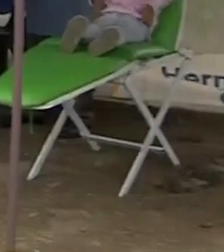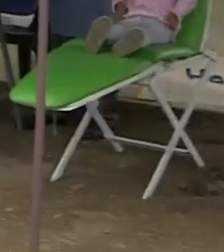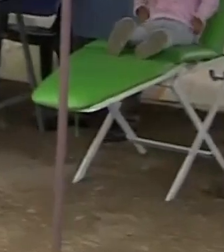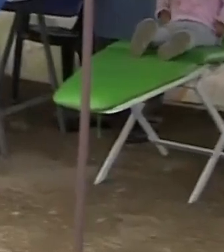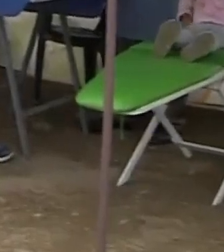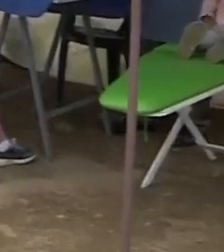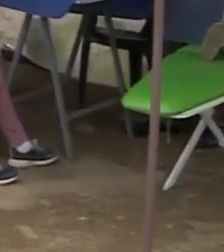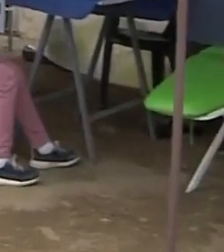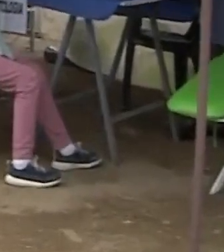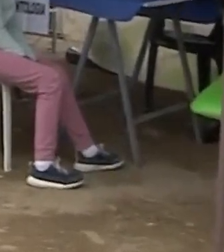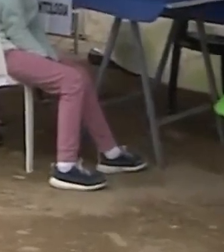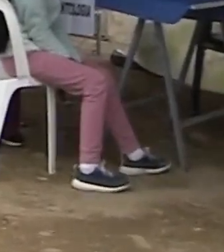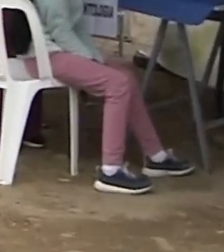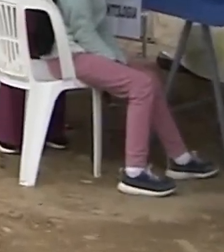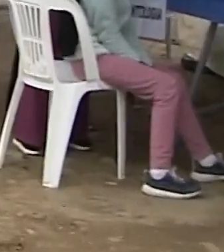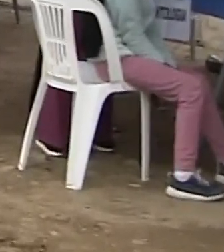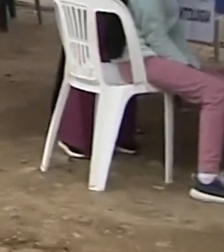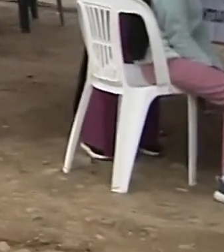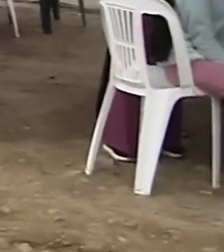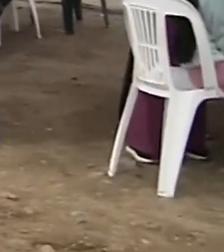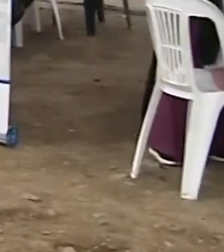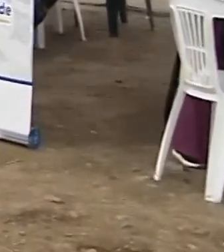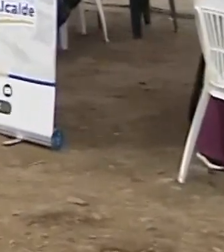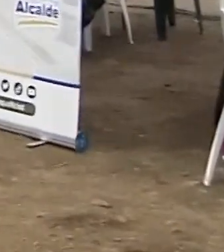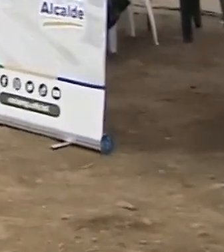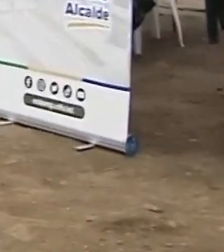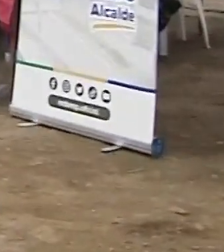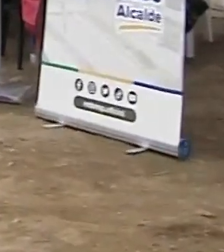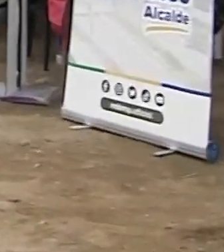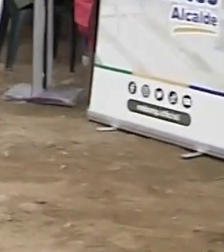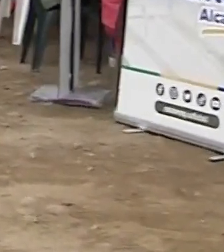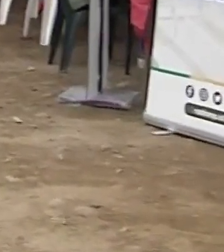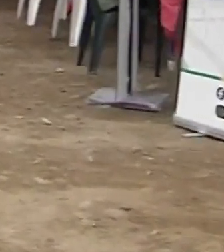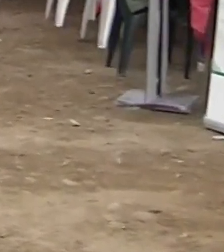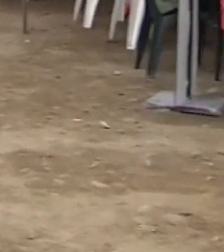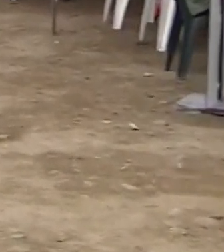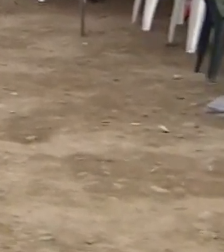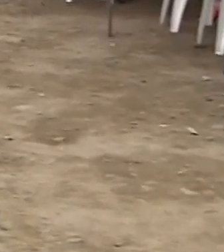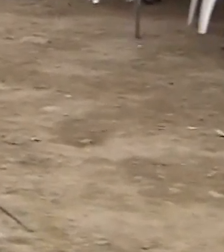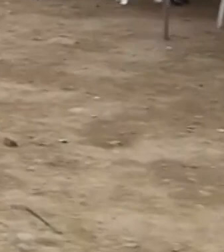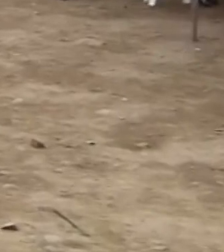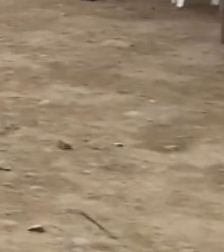Hola. Ya, buenos días. Hola, es 1, 2, 3.